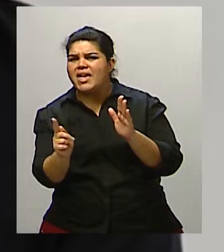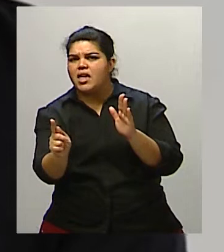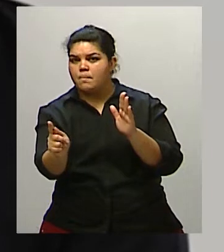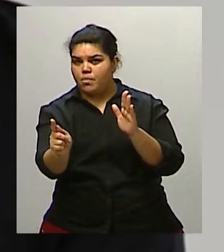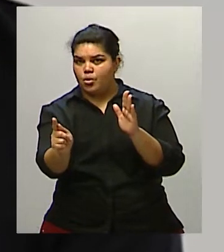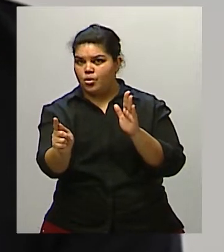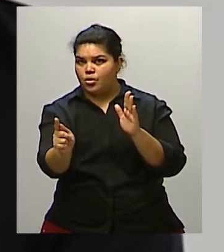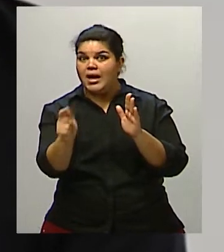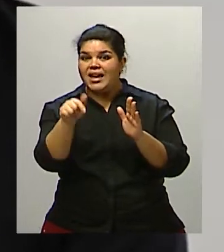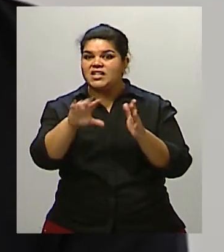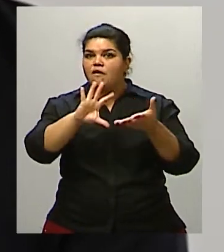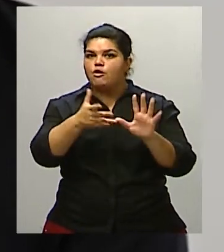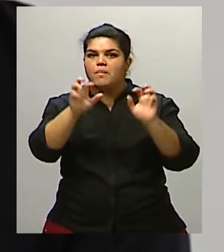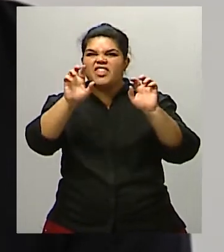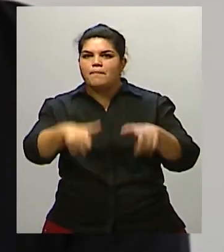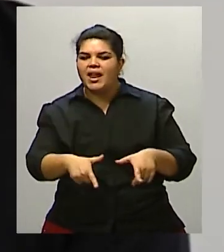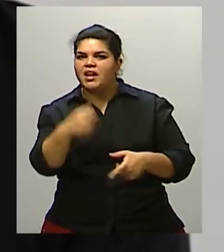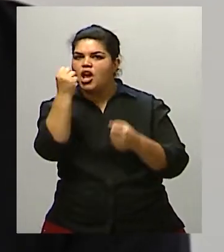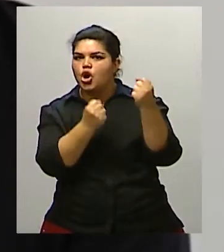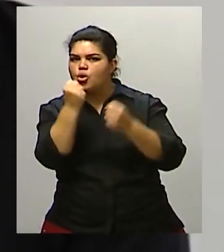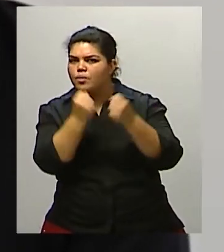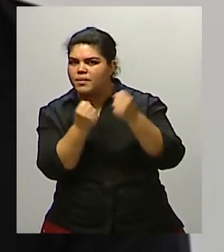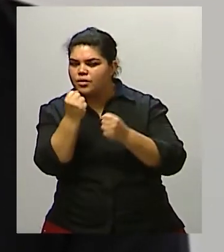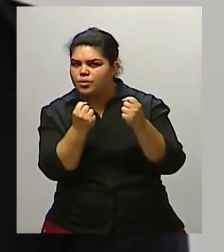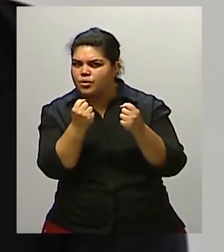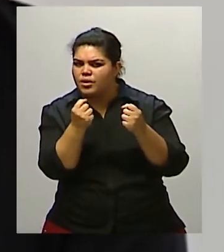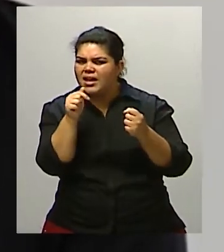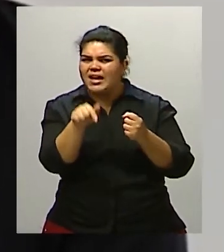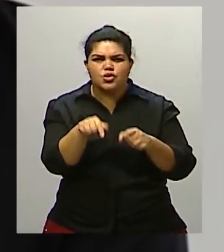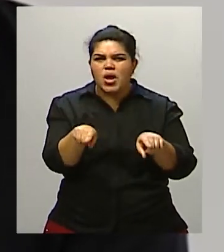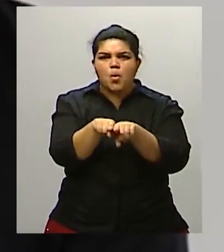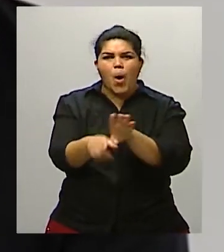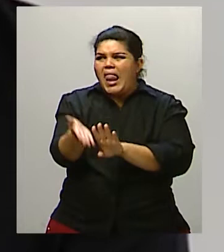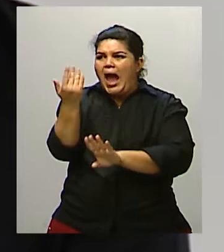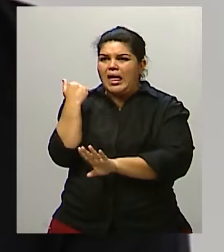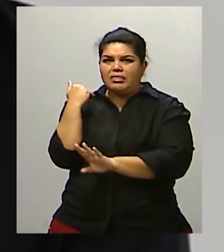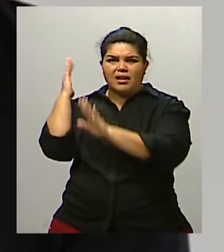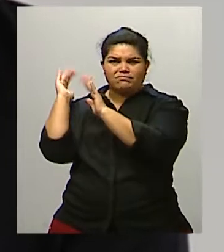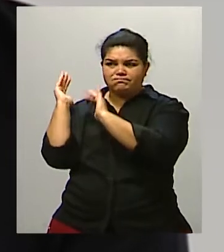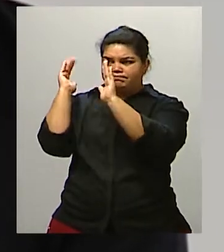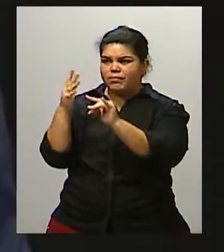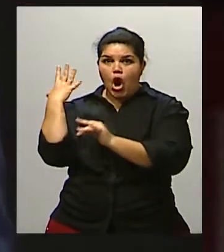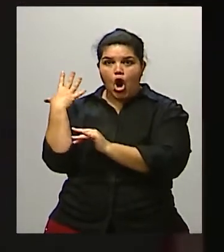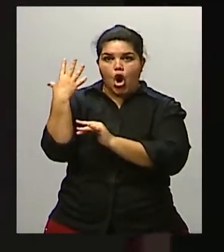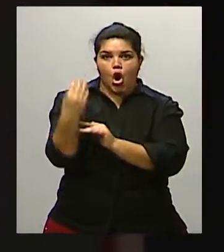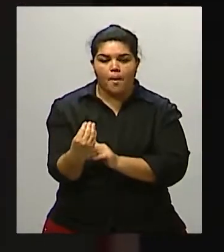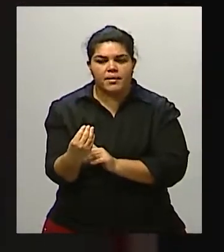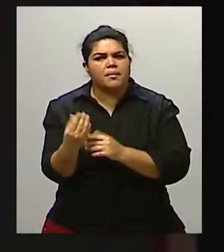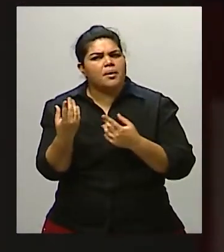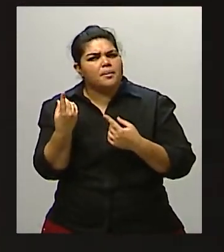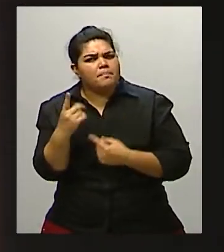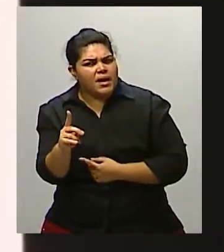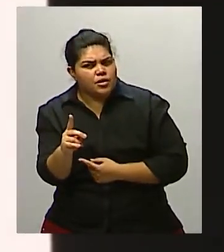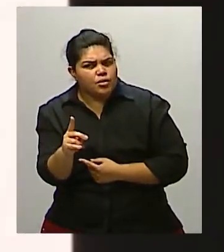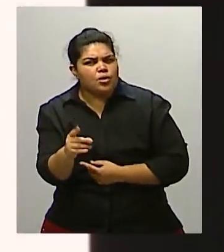económico. Y ese programa económico solo se puede sostener con una fuerte represión política. Pero ¿cómo lo impone? A través de